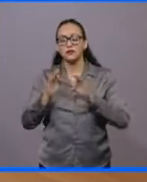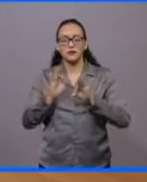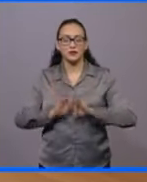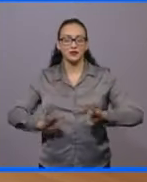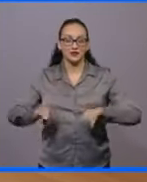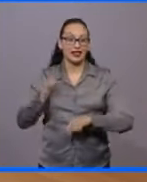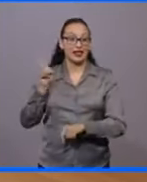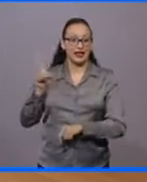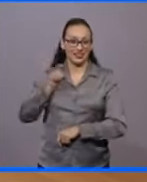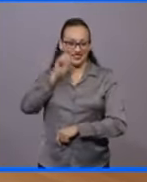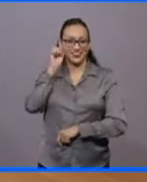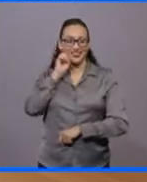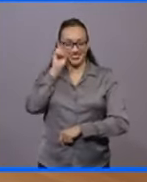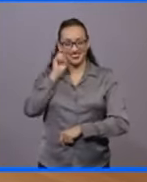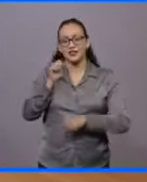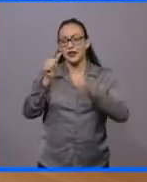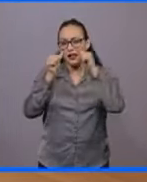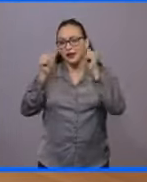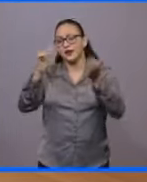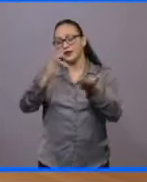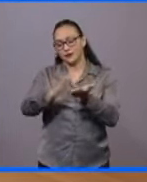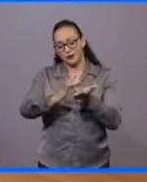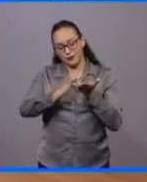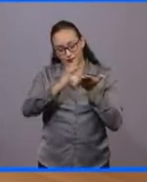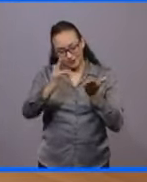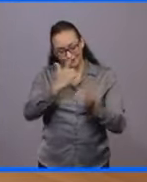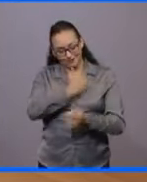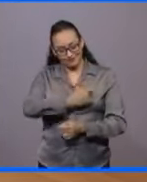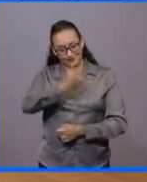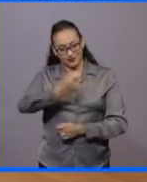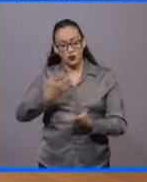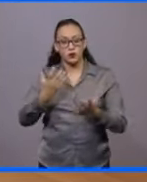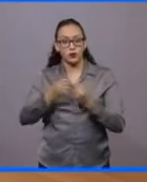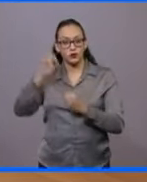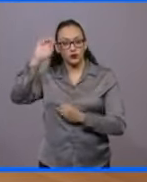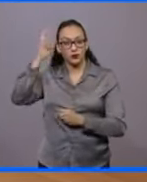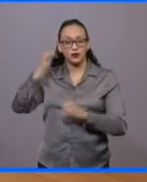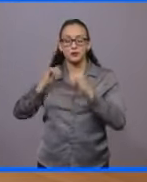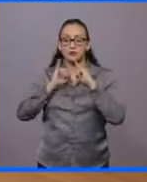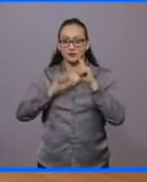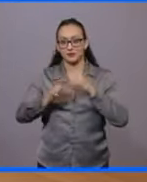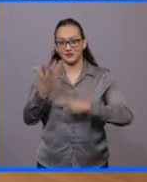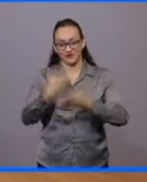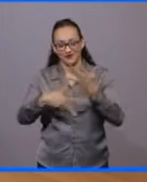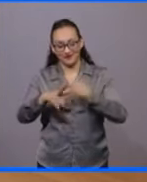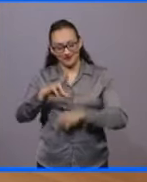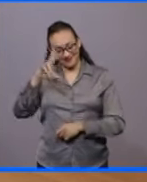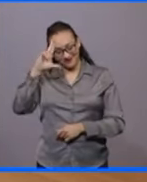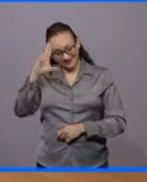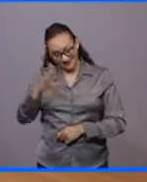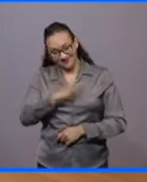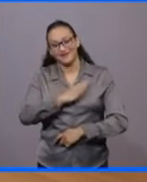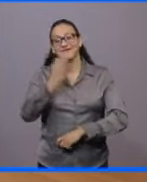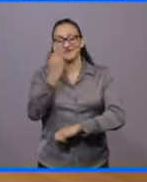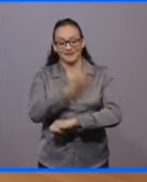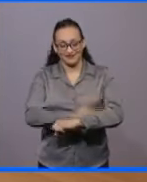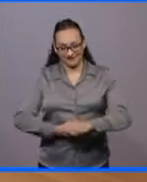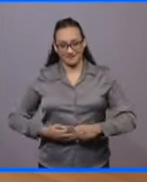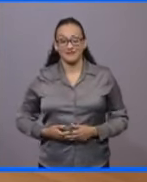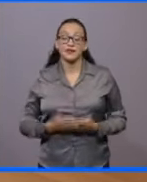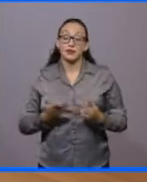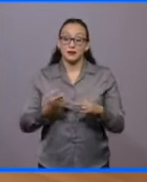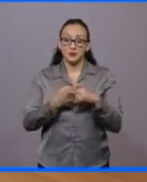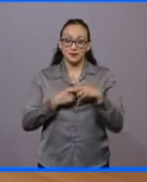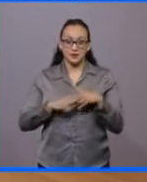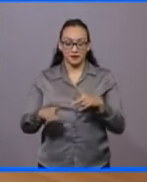Óscar González. Y a nombre de todo este equipo de trabajo les saludamos con mucho gusto. Eusiris Rostro en la interpretación en lengua de señas